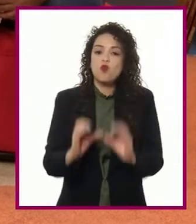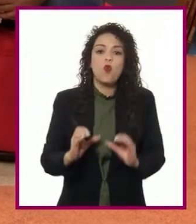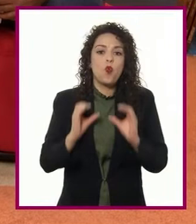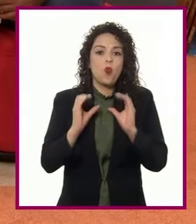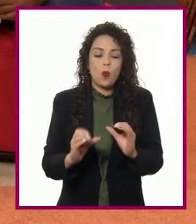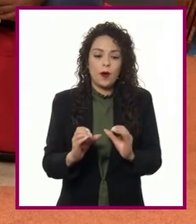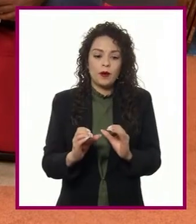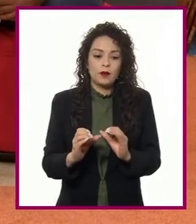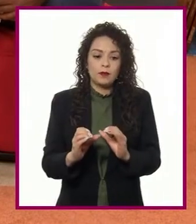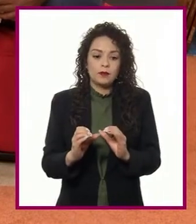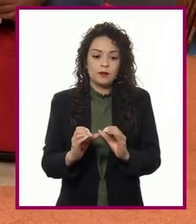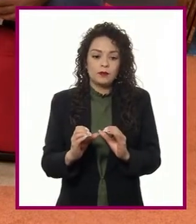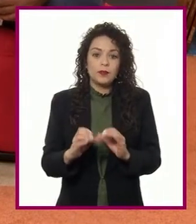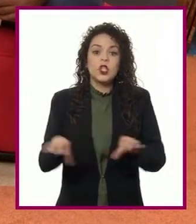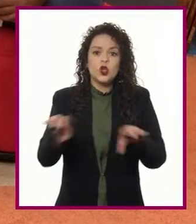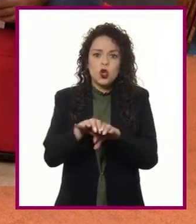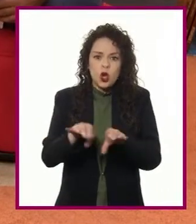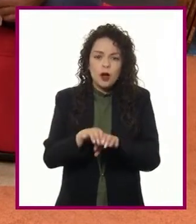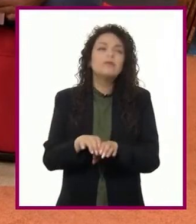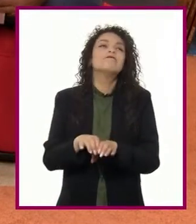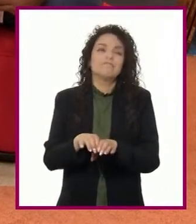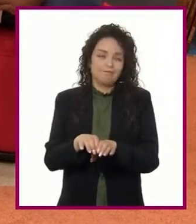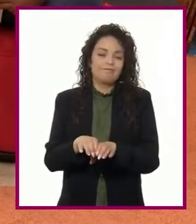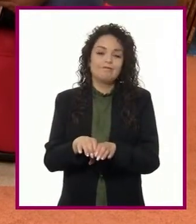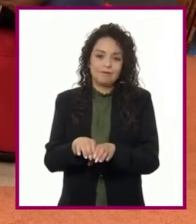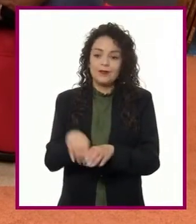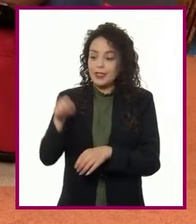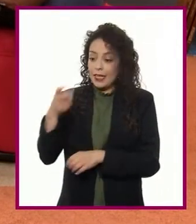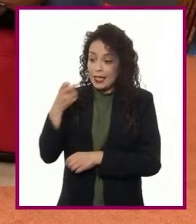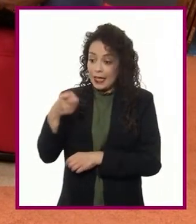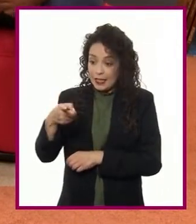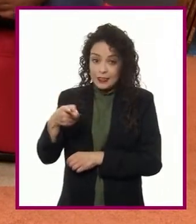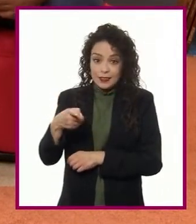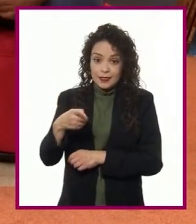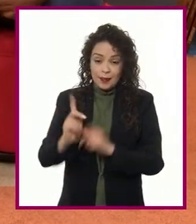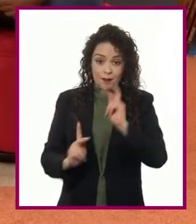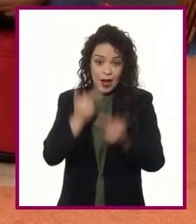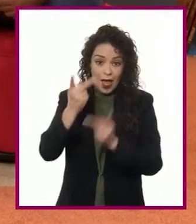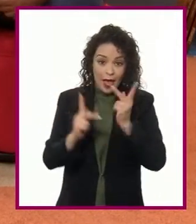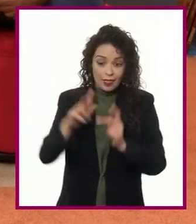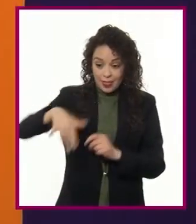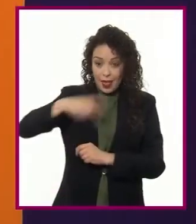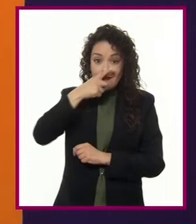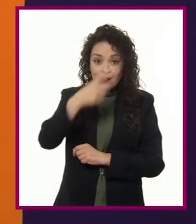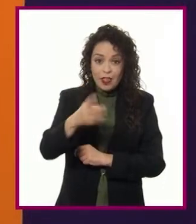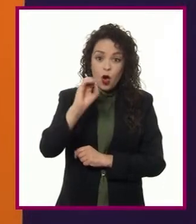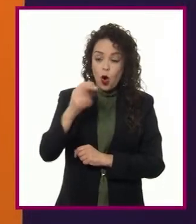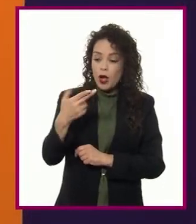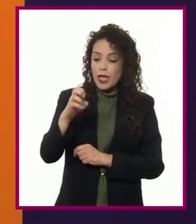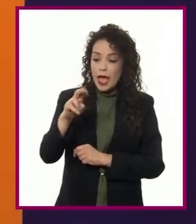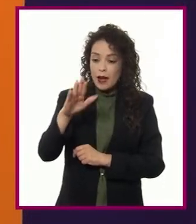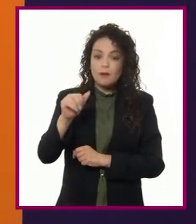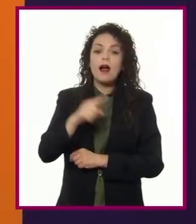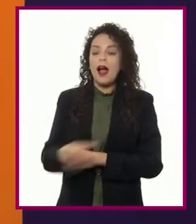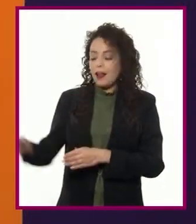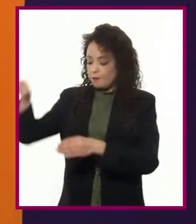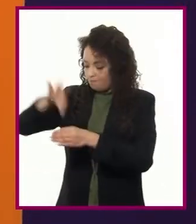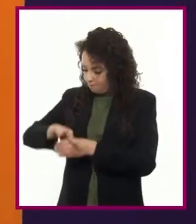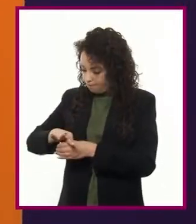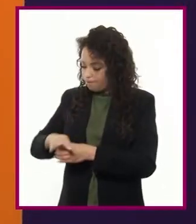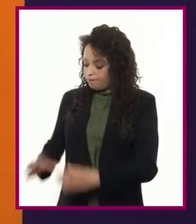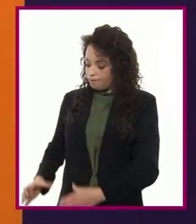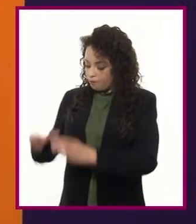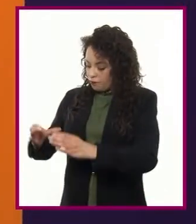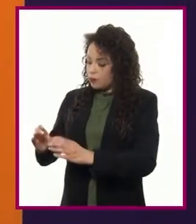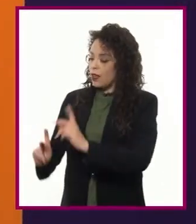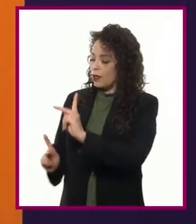dijo TR06, sembrando a algunas de esas especies de plantas o hierbas. De esta forma nos